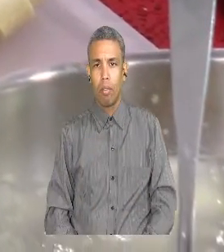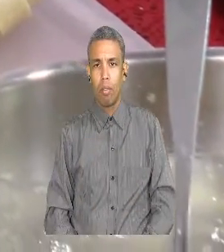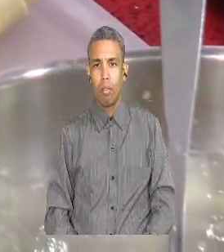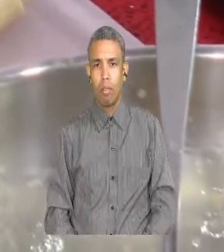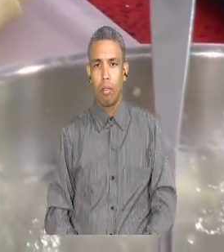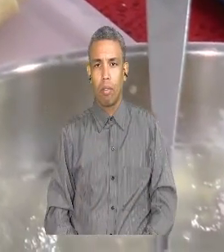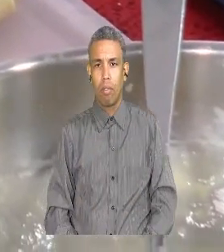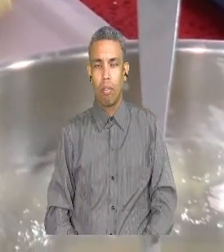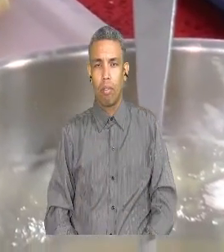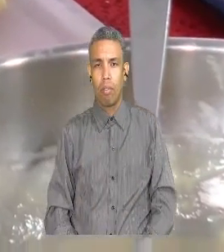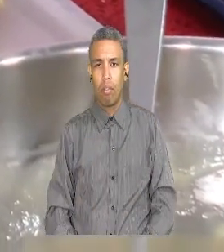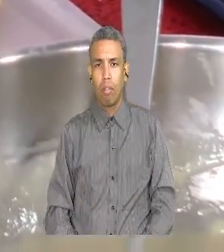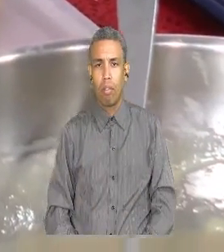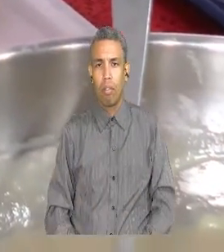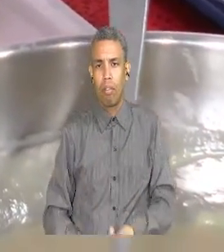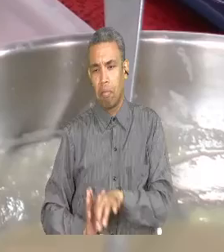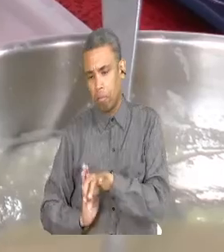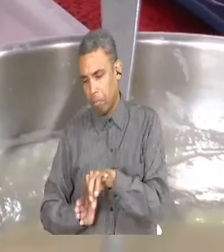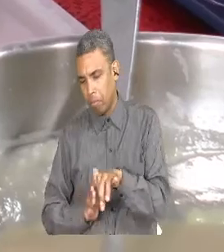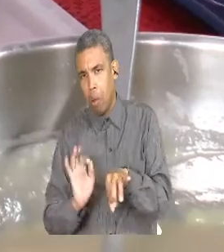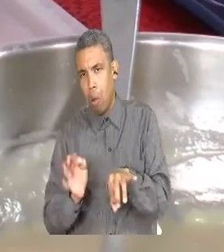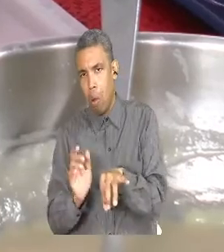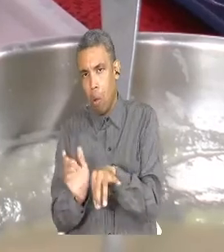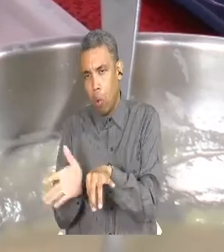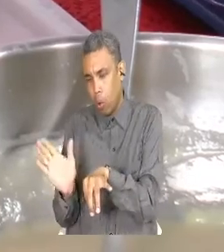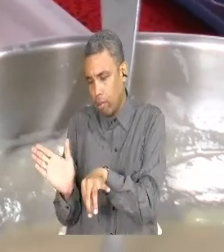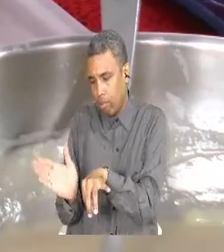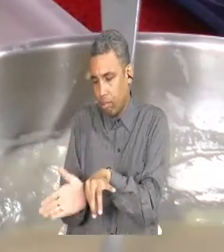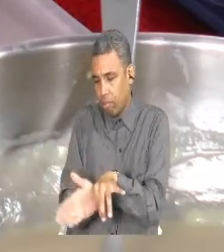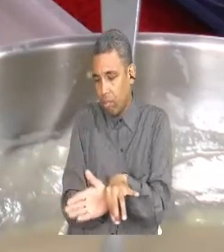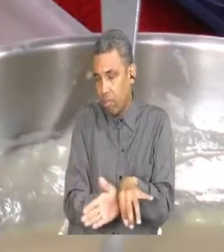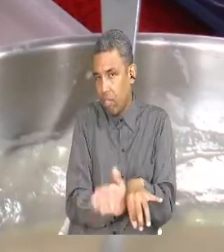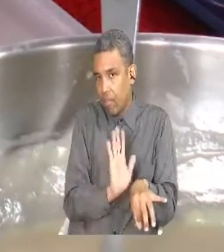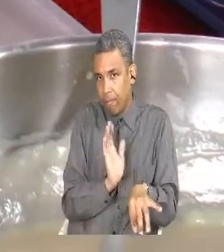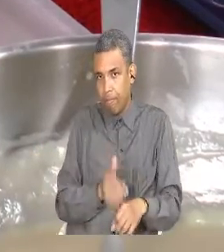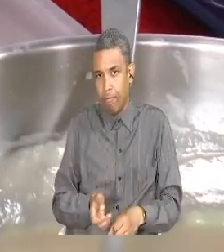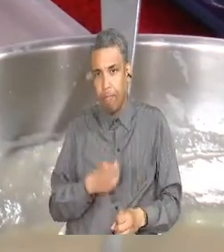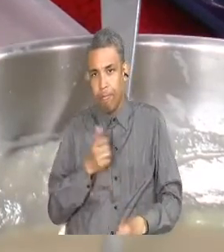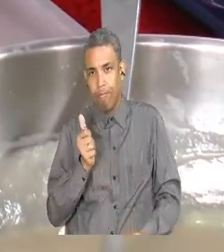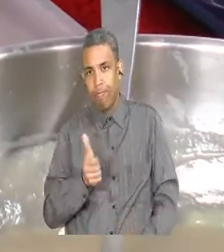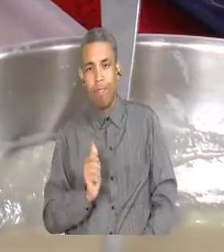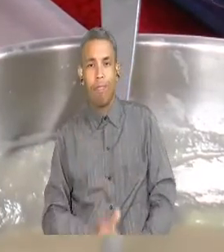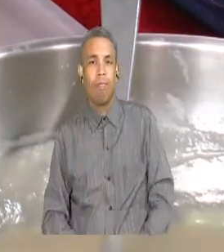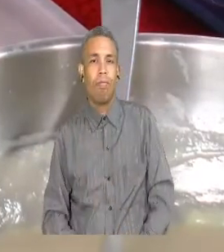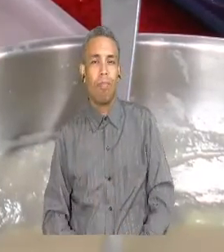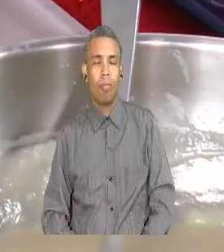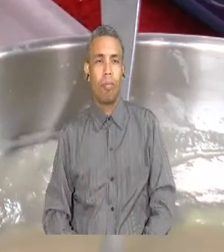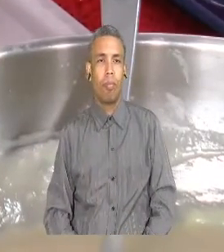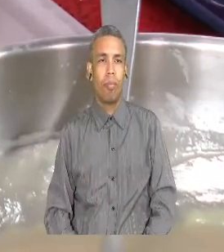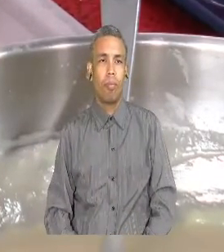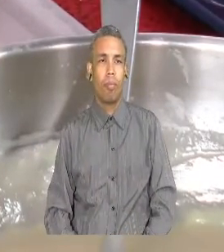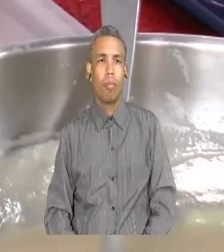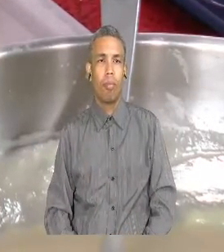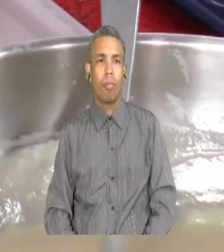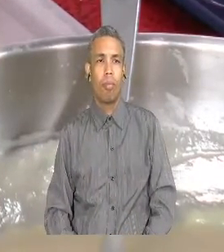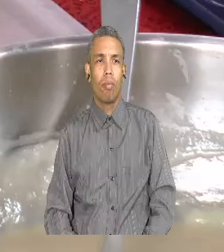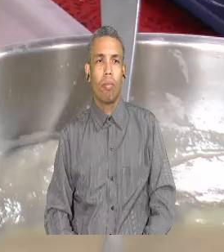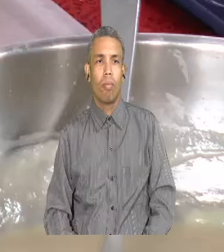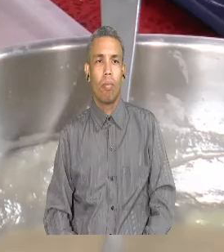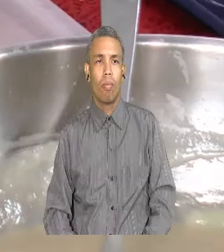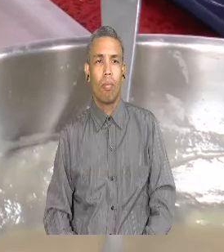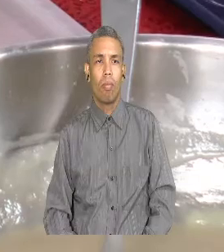largo, para que queden de pronto viéndose la forma de la fresa. Recuerde, como le he dicho y como le he dicho a los televidentes,